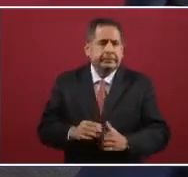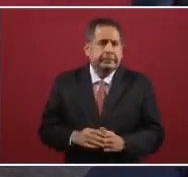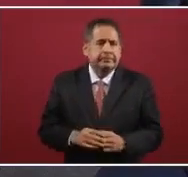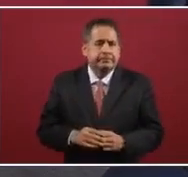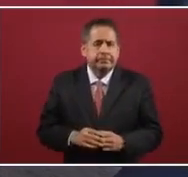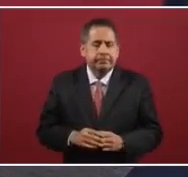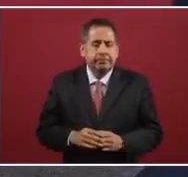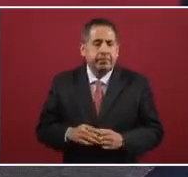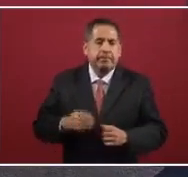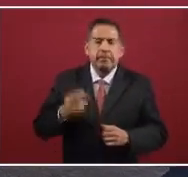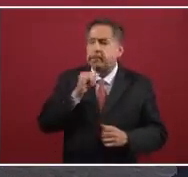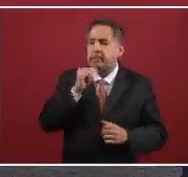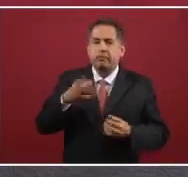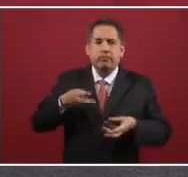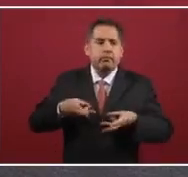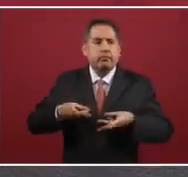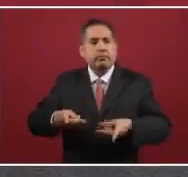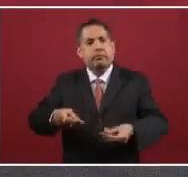menos